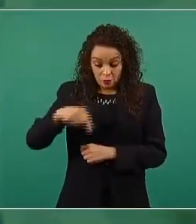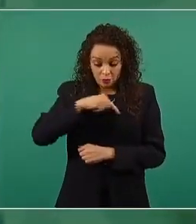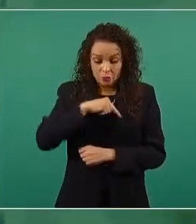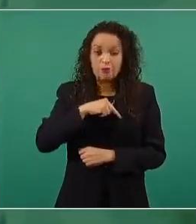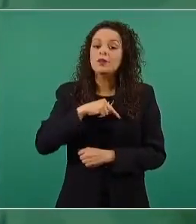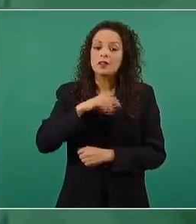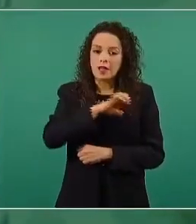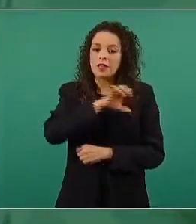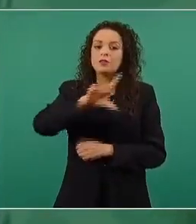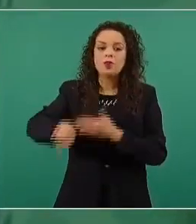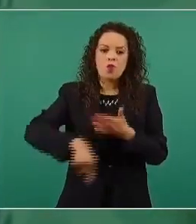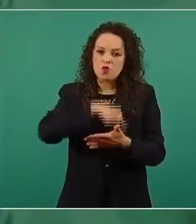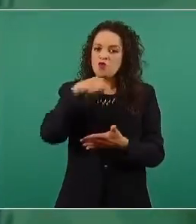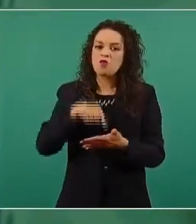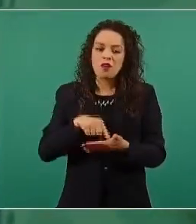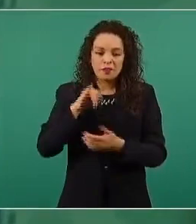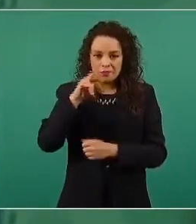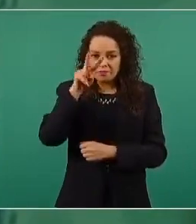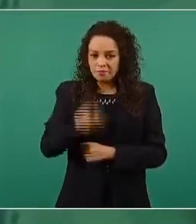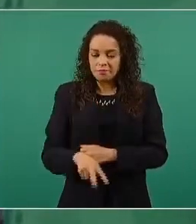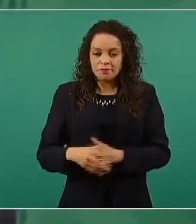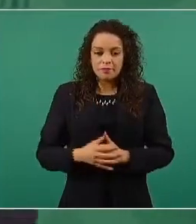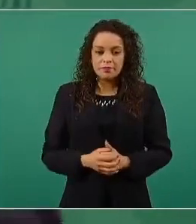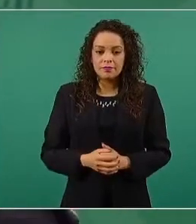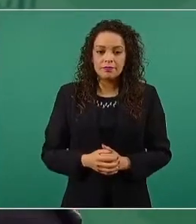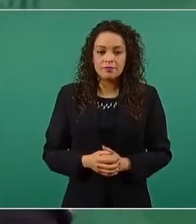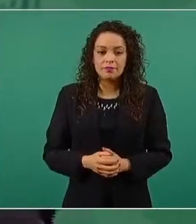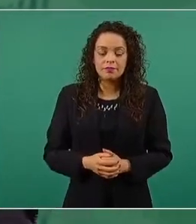eso hablo de condiciones